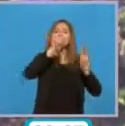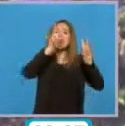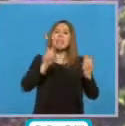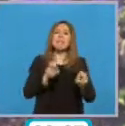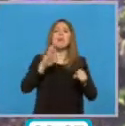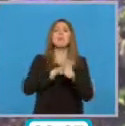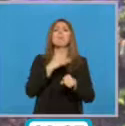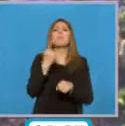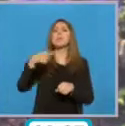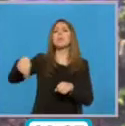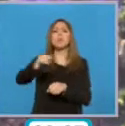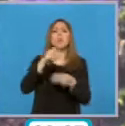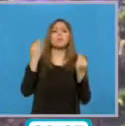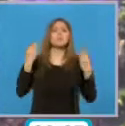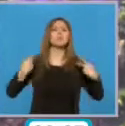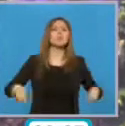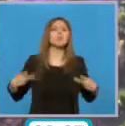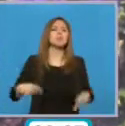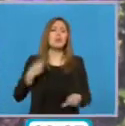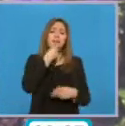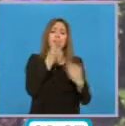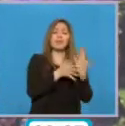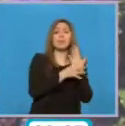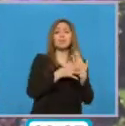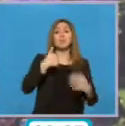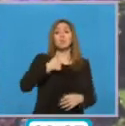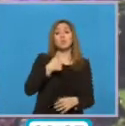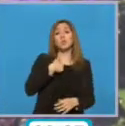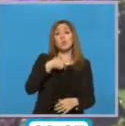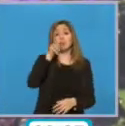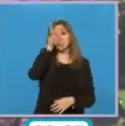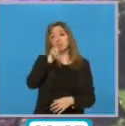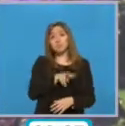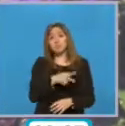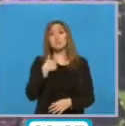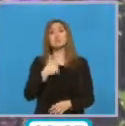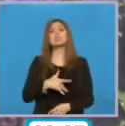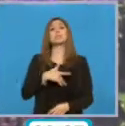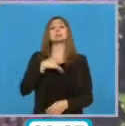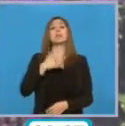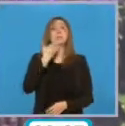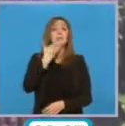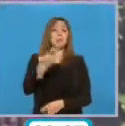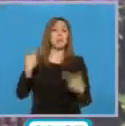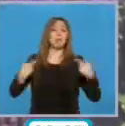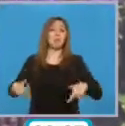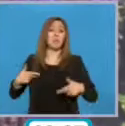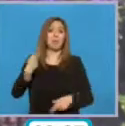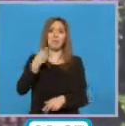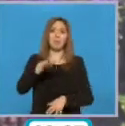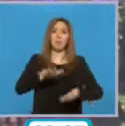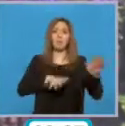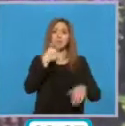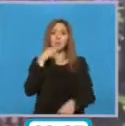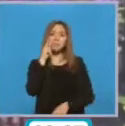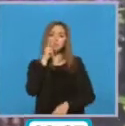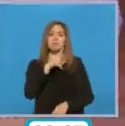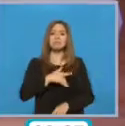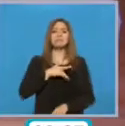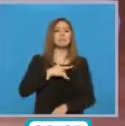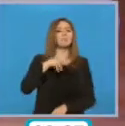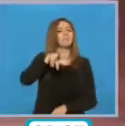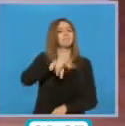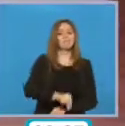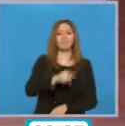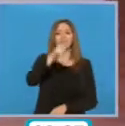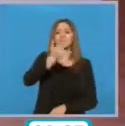que creemos que el sentido común es el más común de los sentidos y muchas veces no lo tenemos. Muchas veces no lo tenemos,